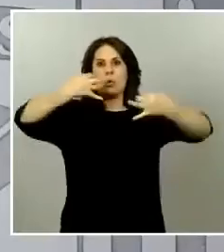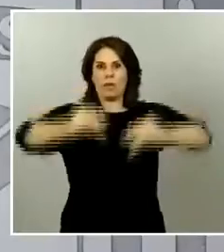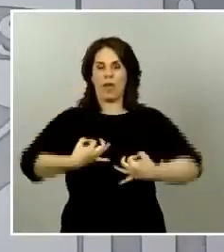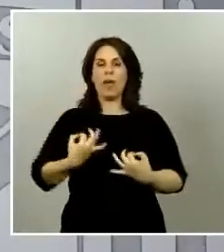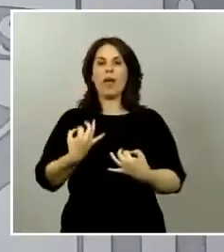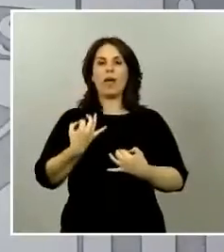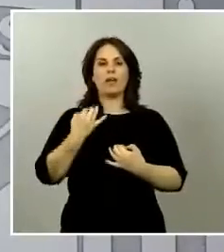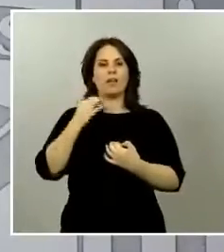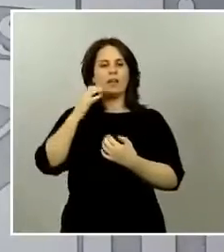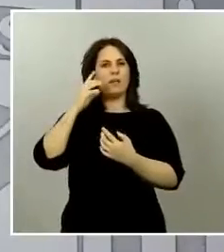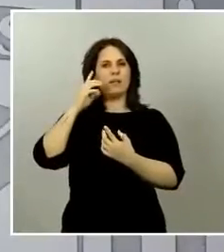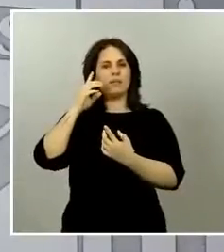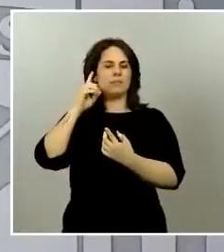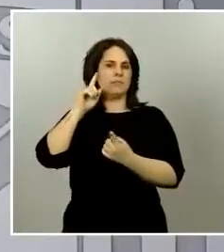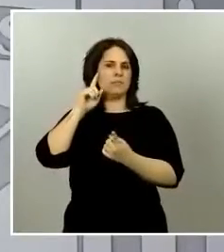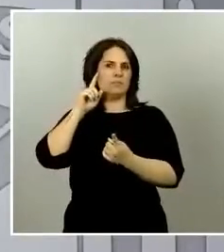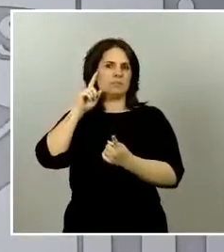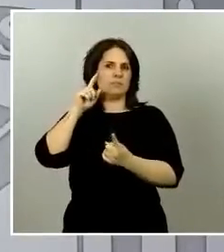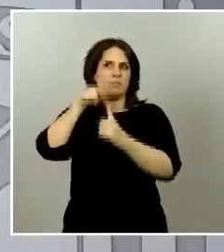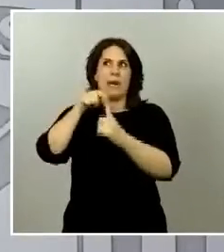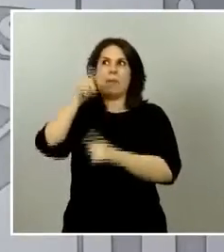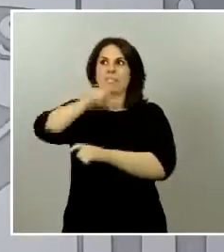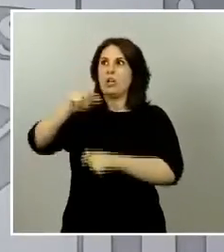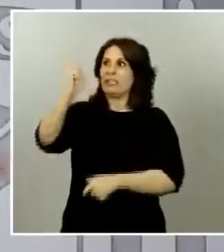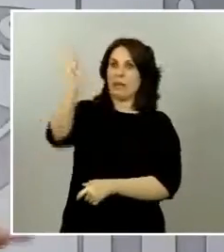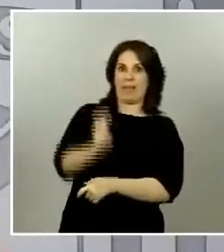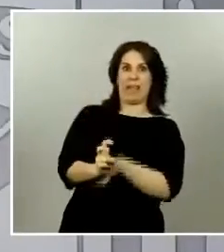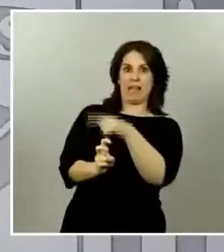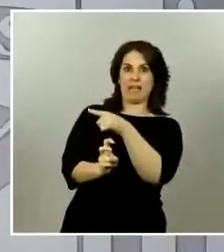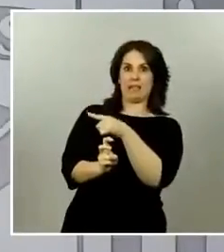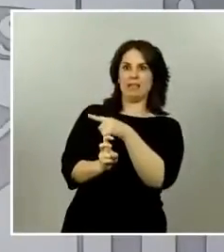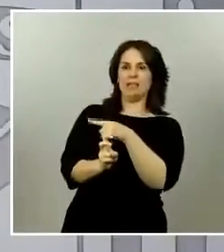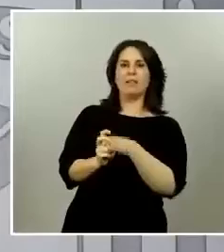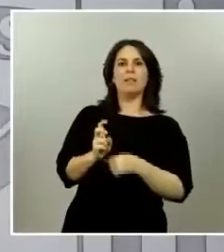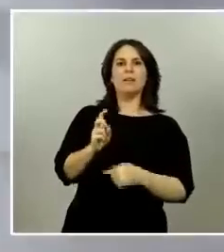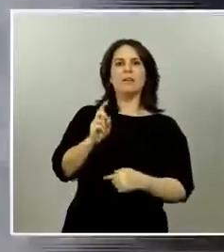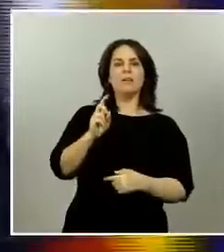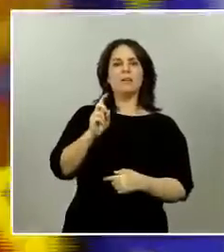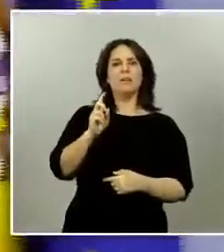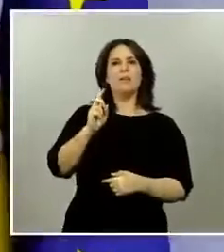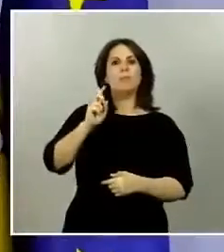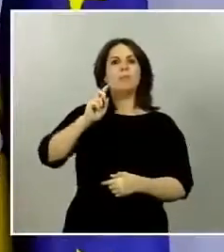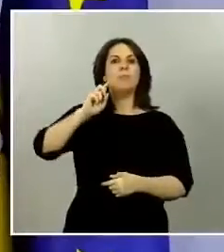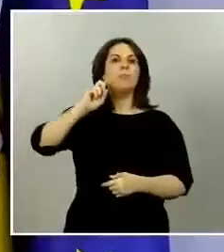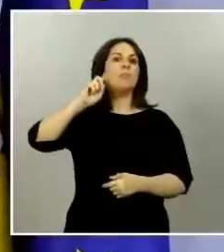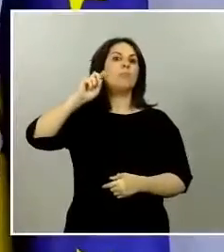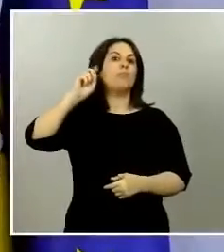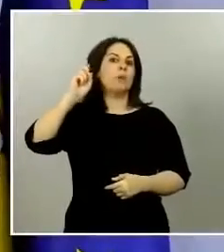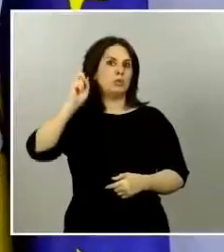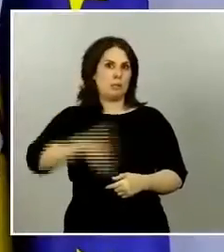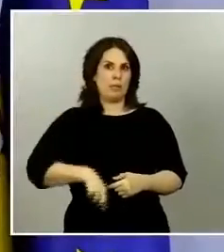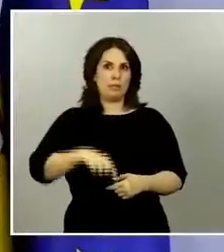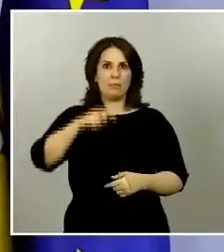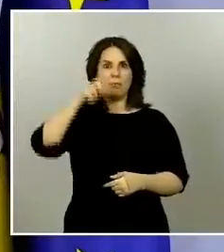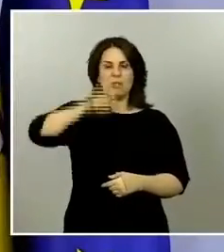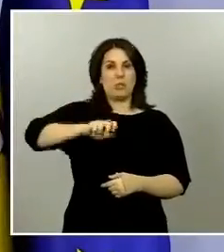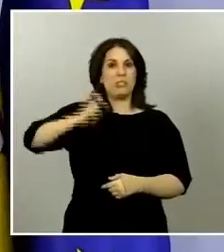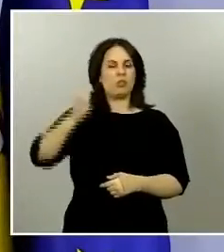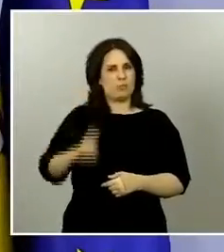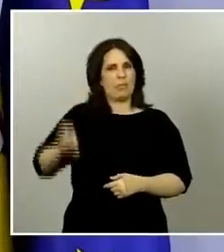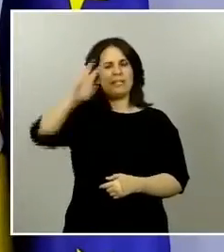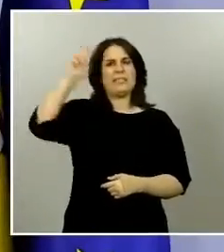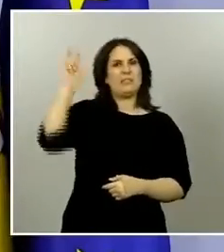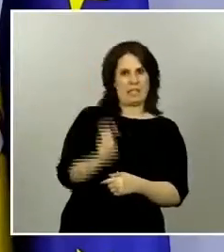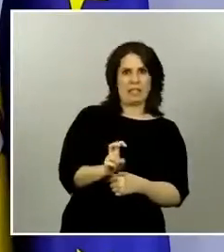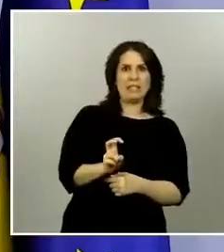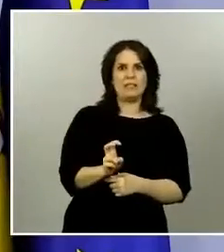por tanto, una vez que ya se reúnen condiciones de seguridad en relación con las personas que vienen, pero también con la llegada de